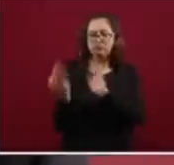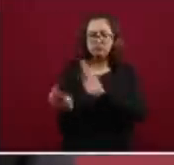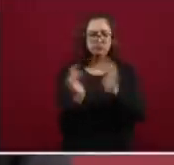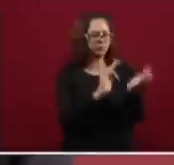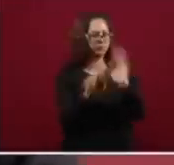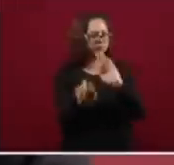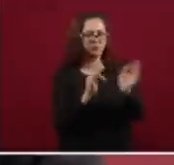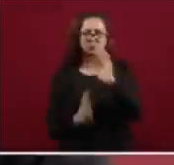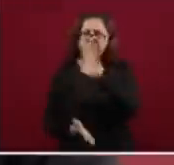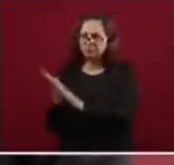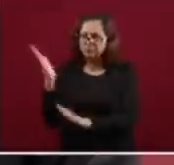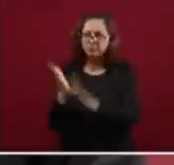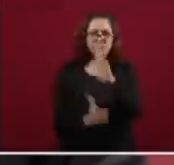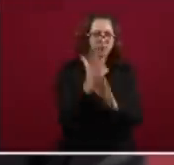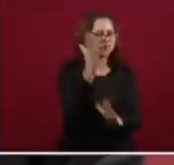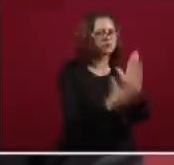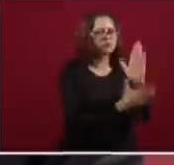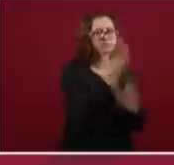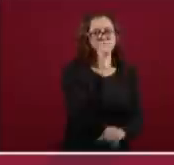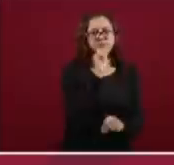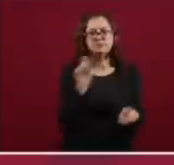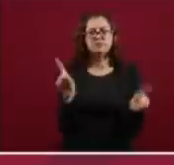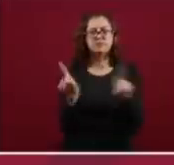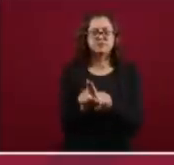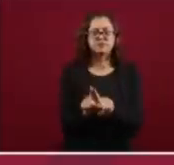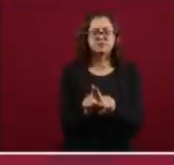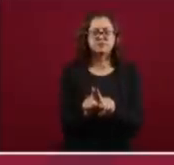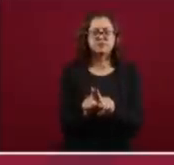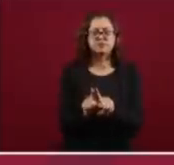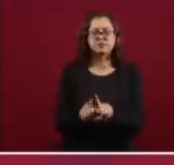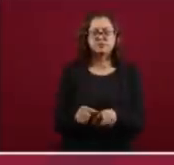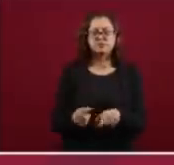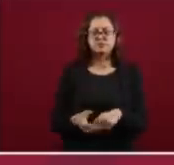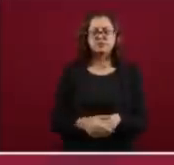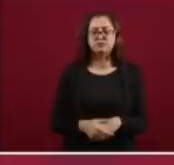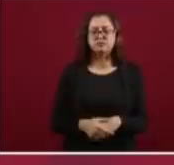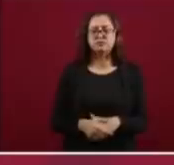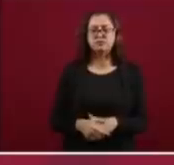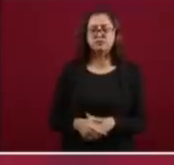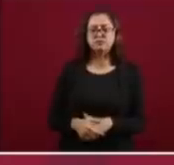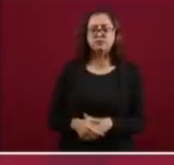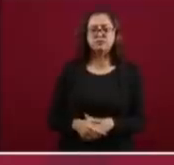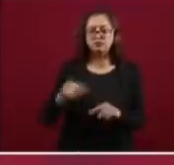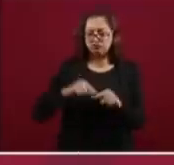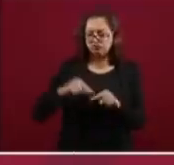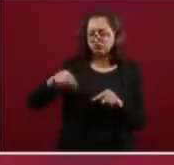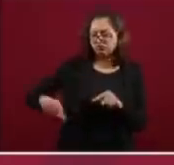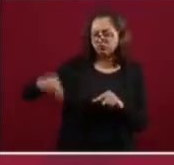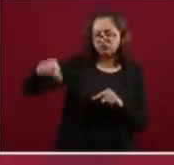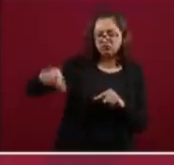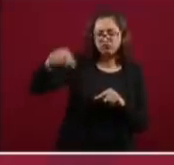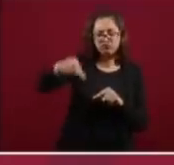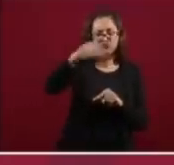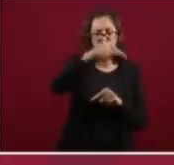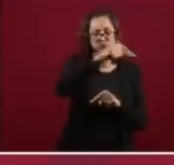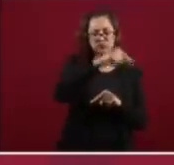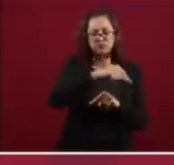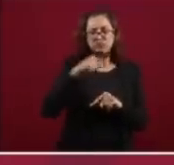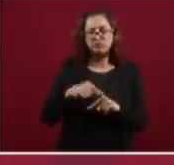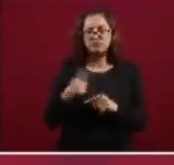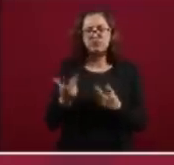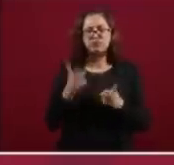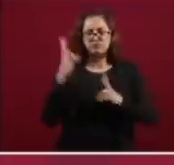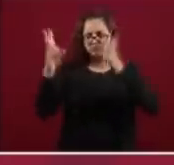este y terminemos en bahía de kino pasemos con los yaquis